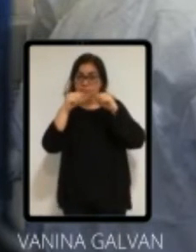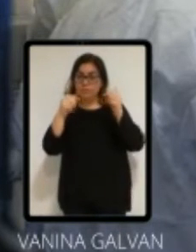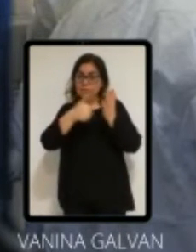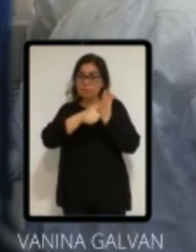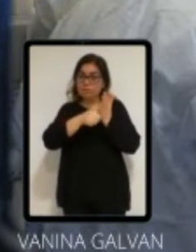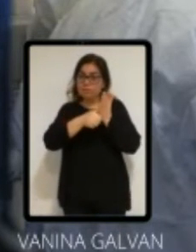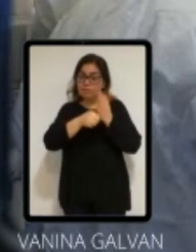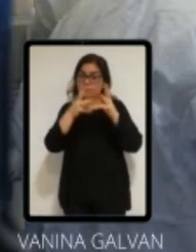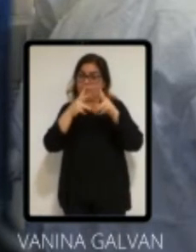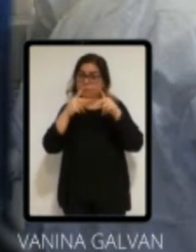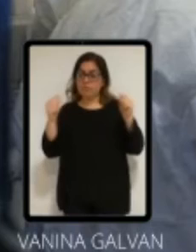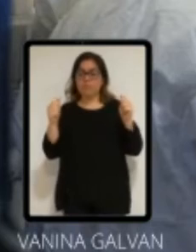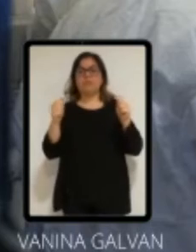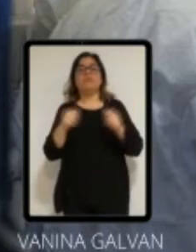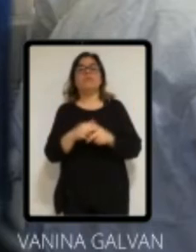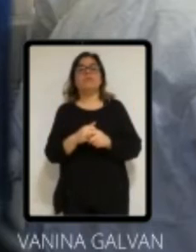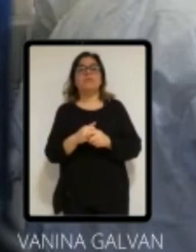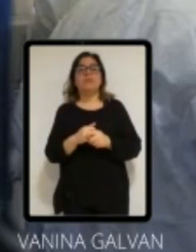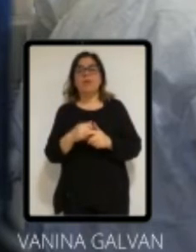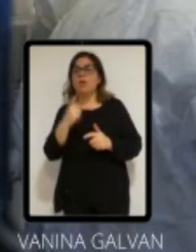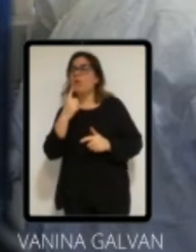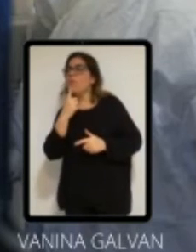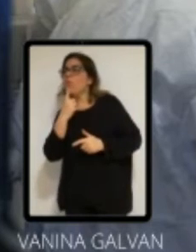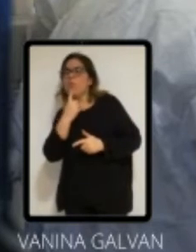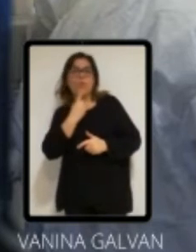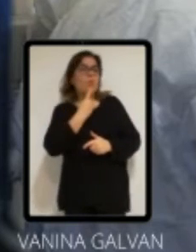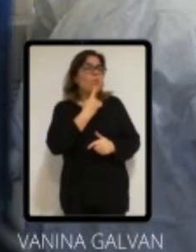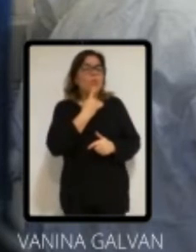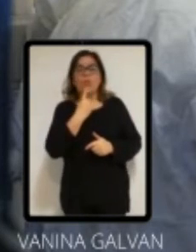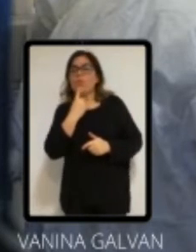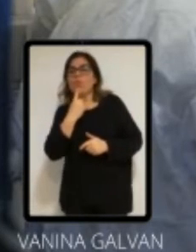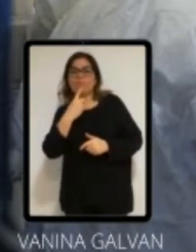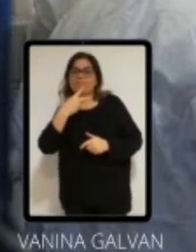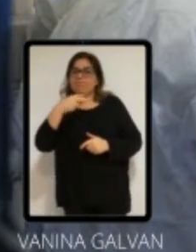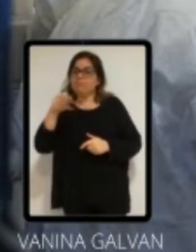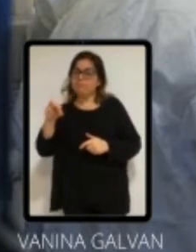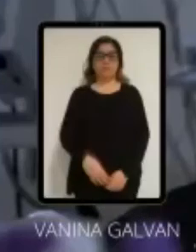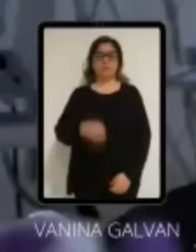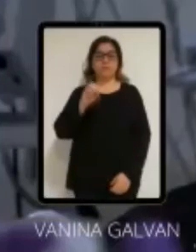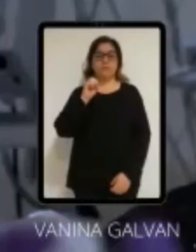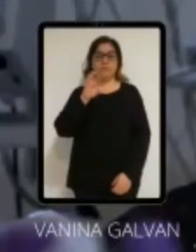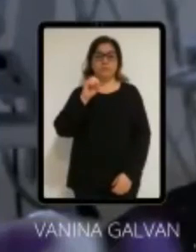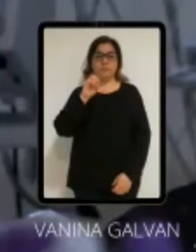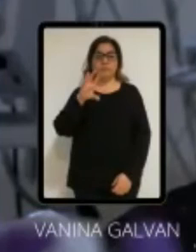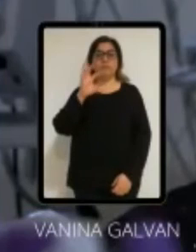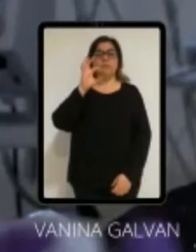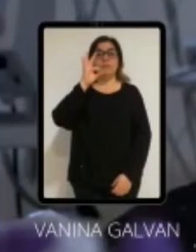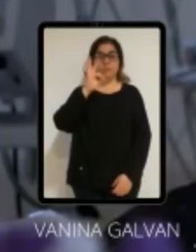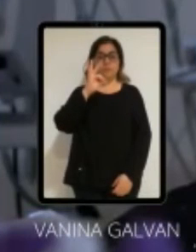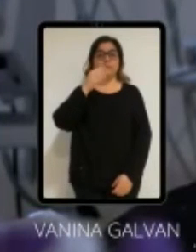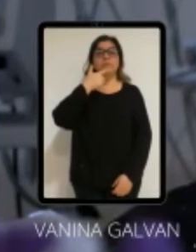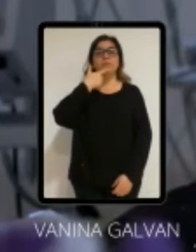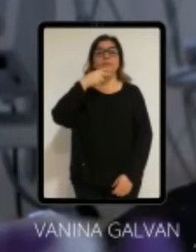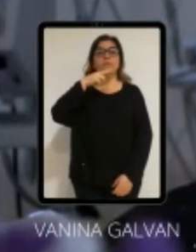uses tapaboca y que respetes el distanciamiento de 2 metros. Mi nombre es Juan. Soy Osvaldo,